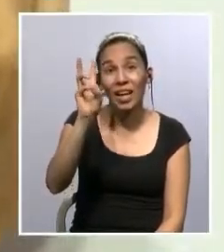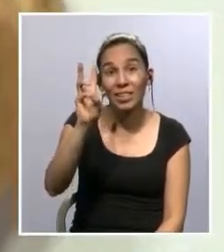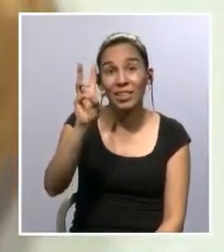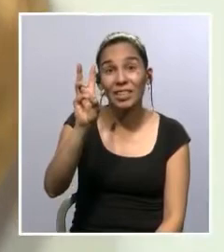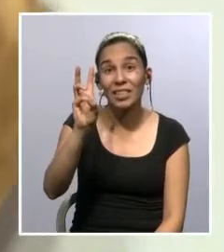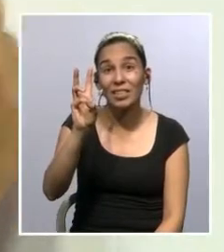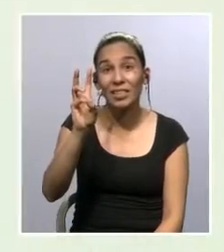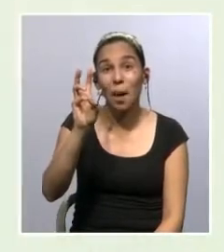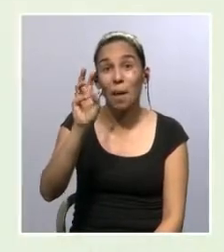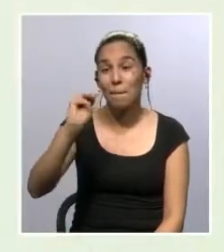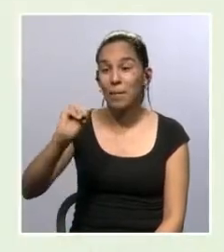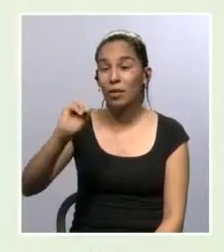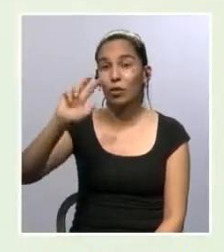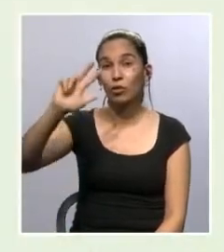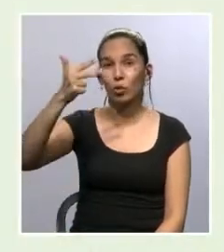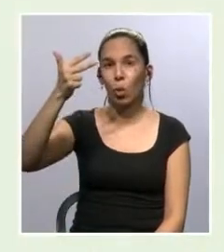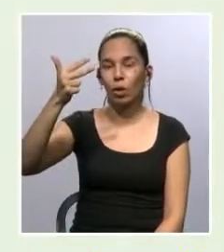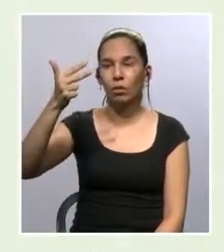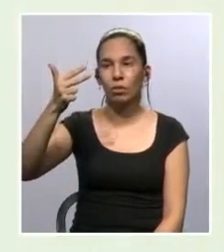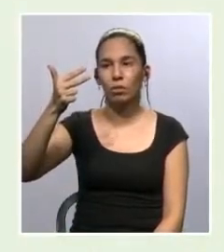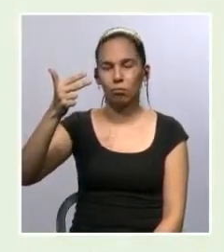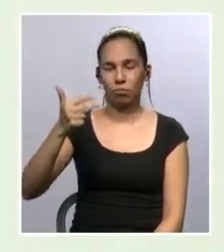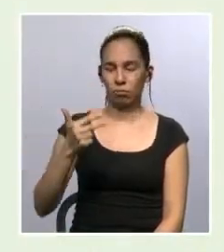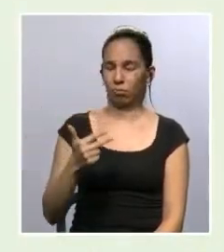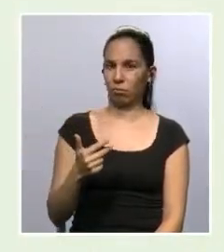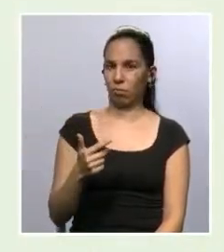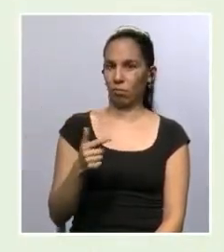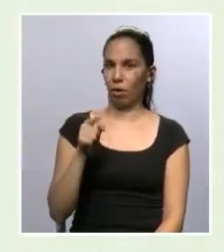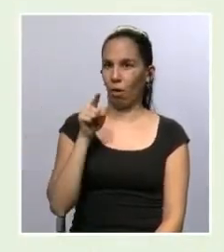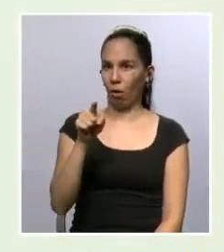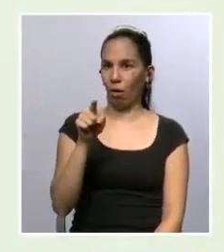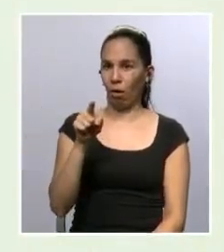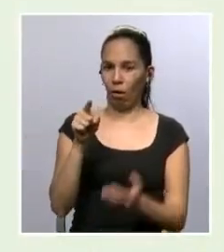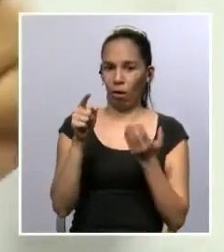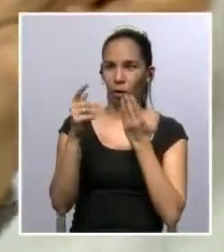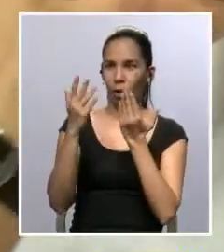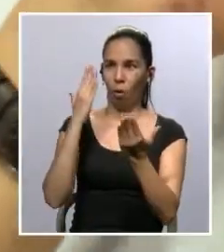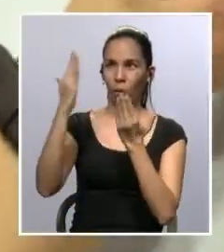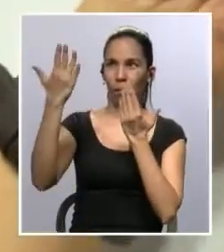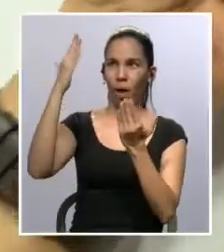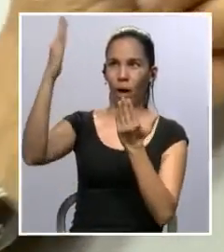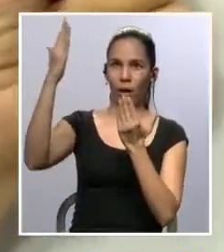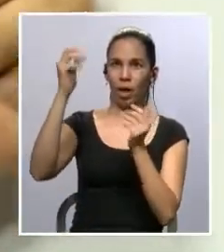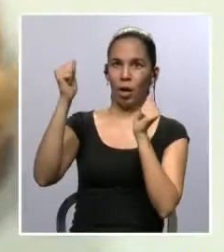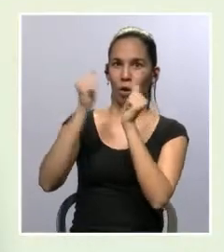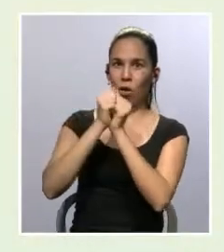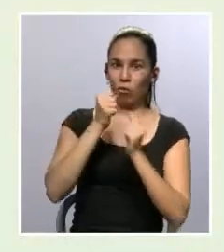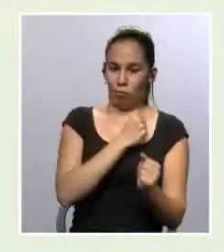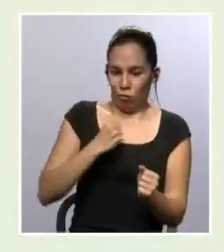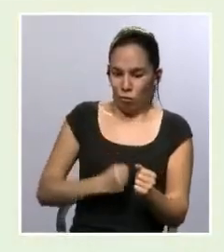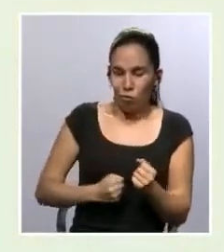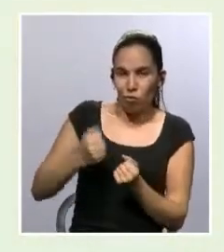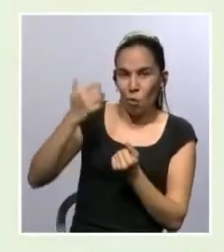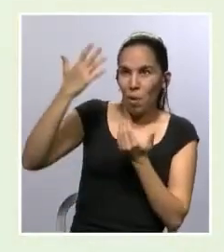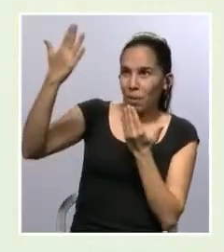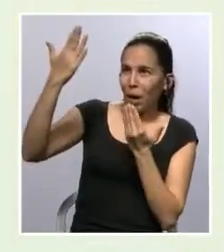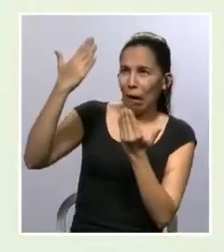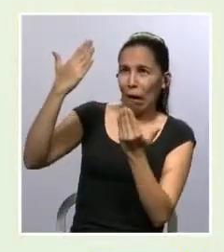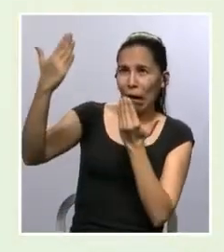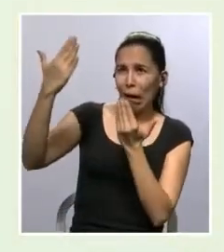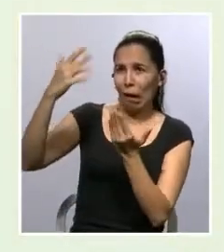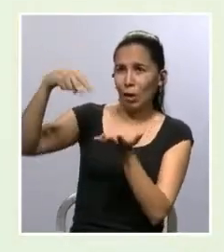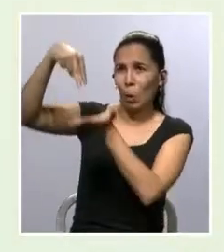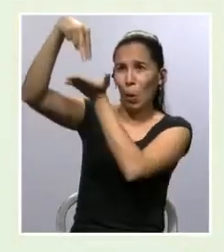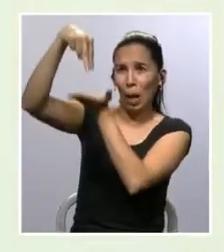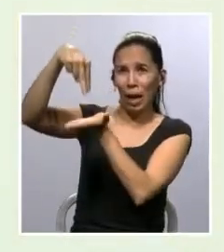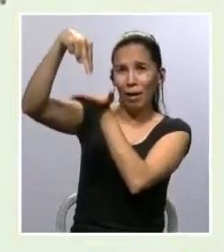0.066 metros cúbicos. Cuando yo digo, comparo esto, este sería el de un Superman que levite y